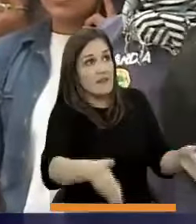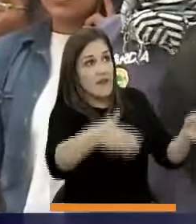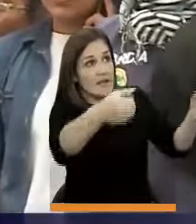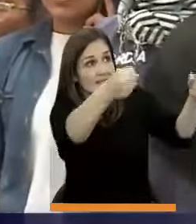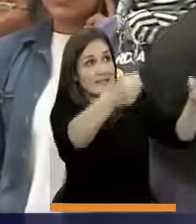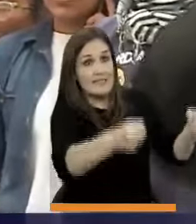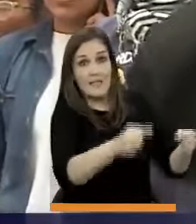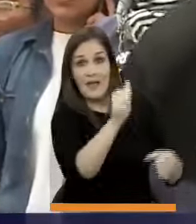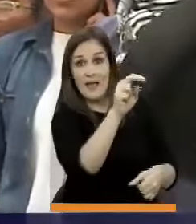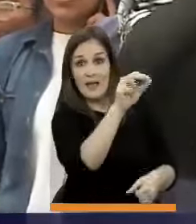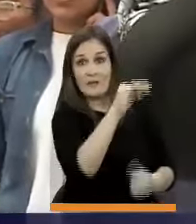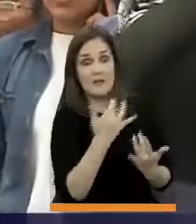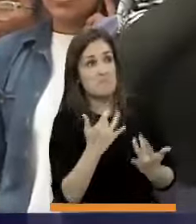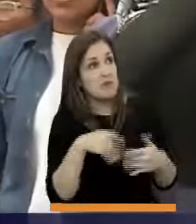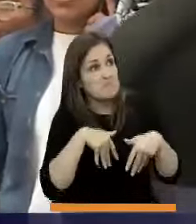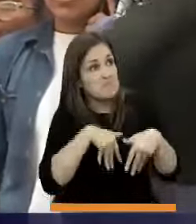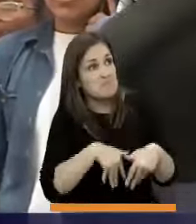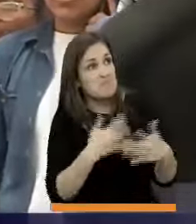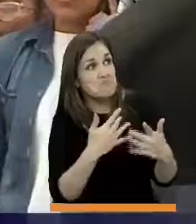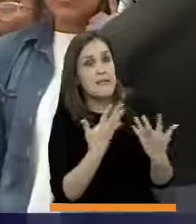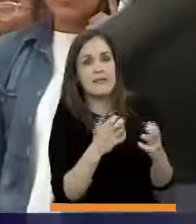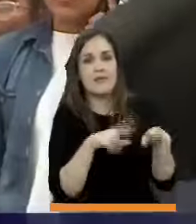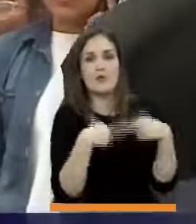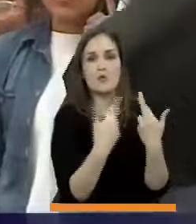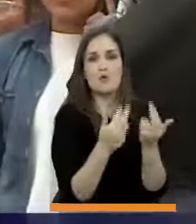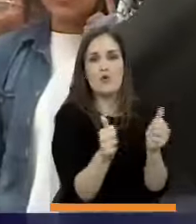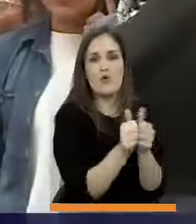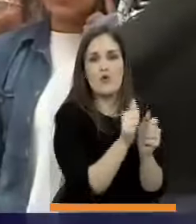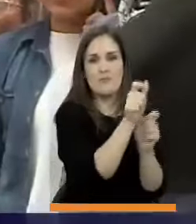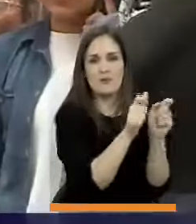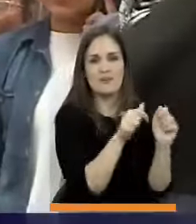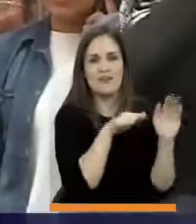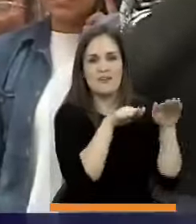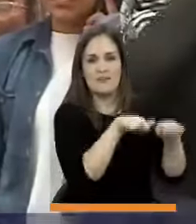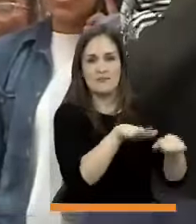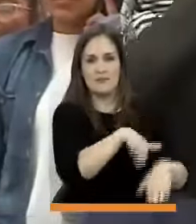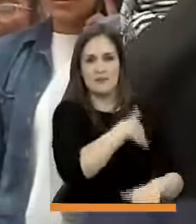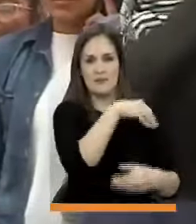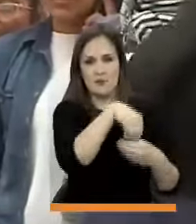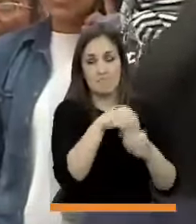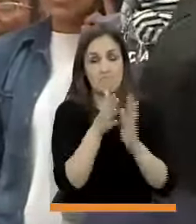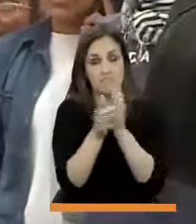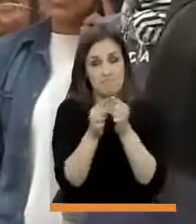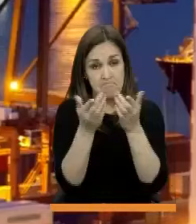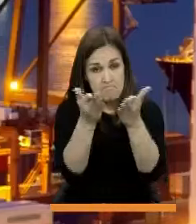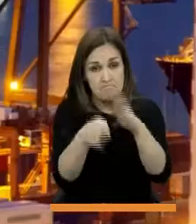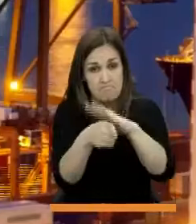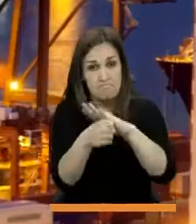reunirse con voceros del Ministerio del Interior. Sigan ustedes con más información en RTVC Noticias.